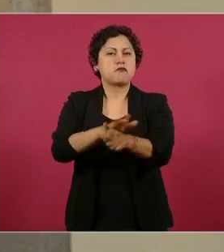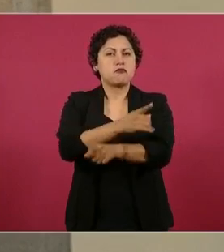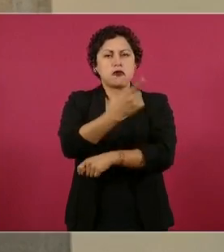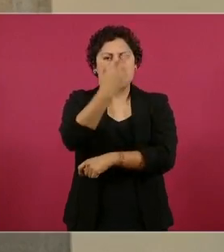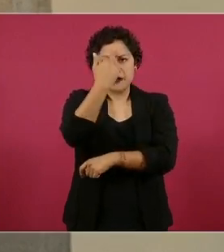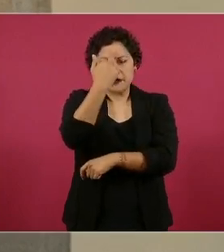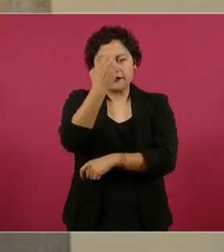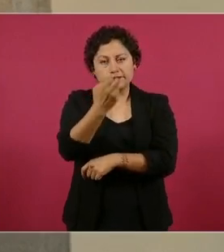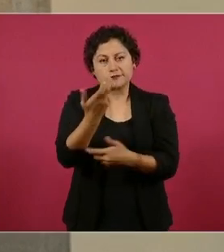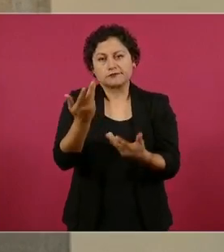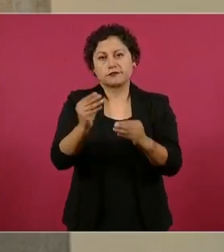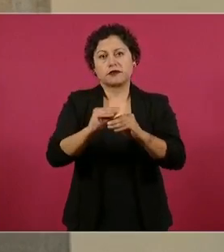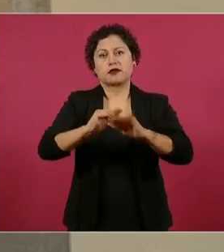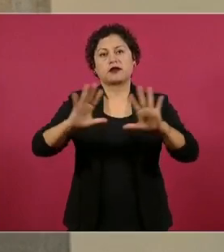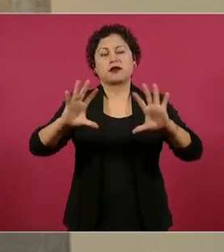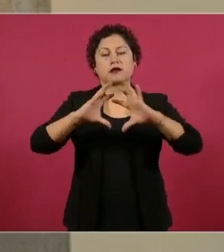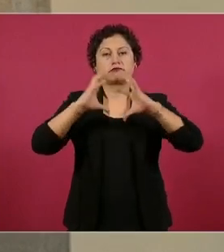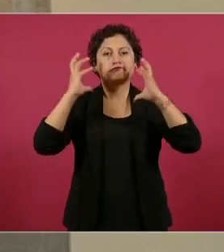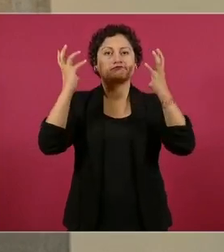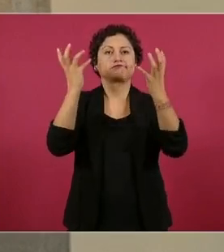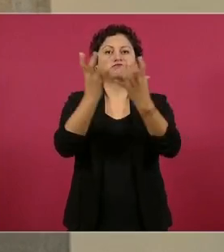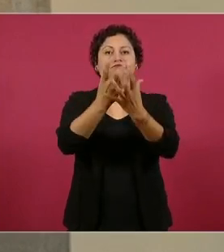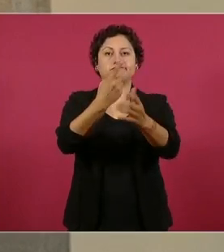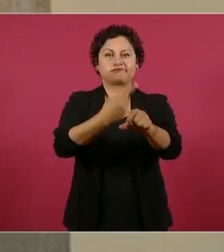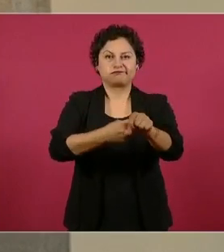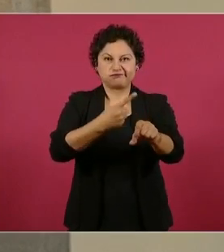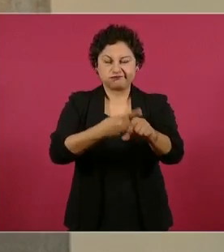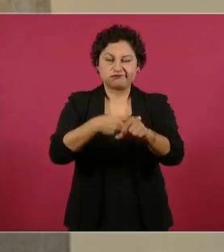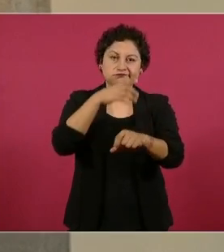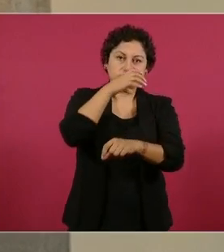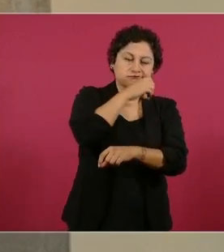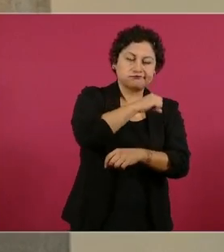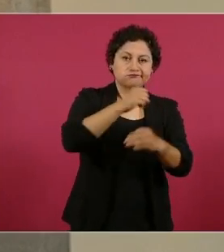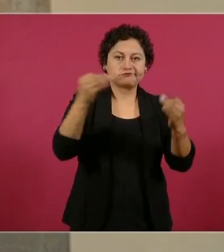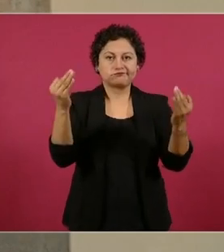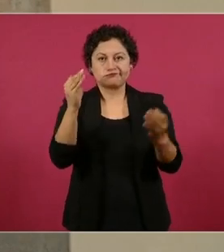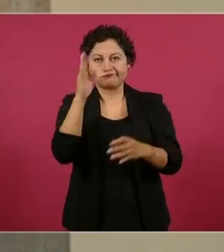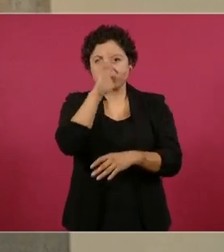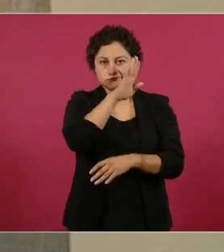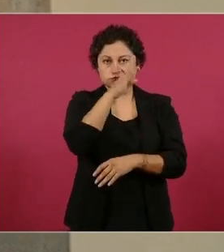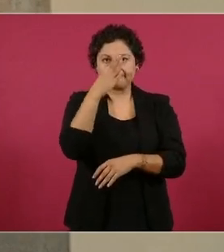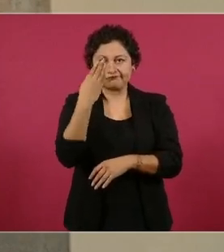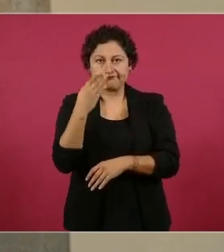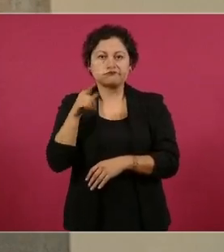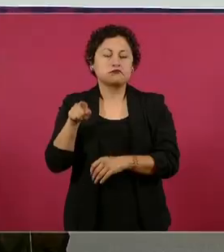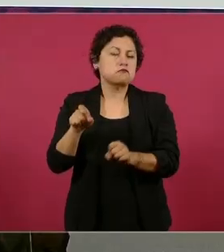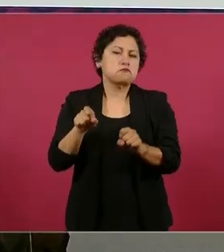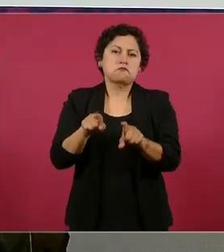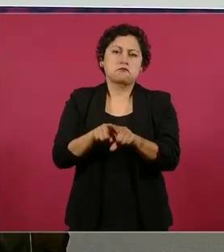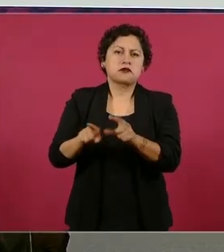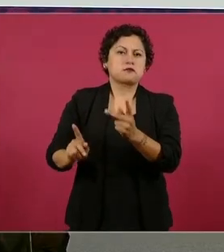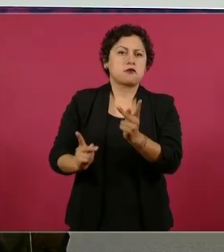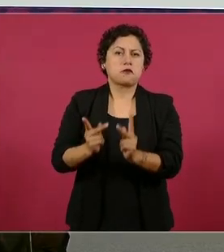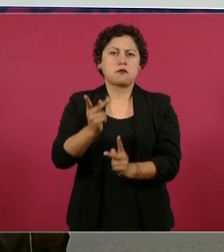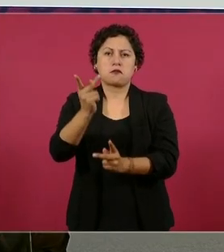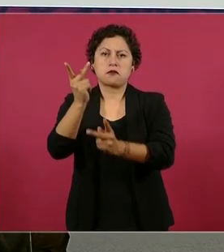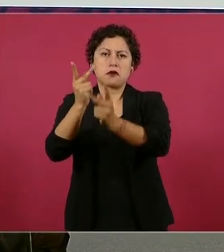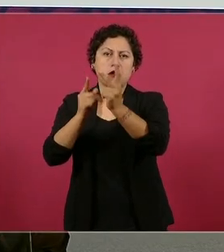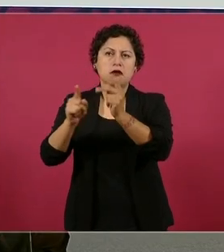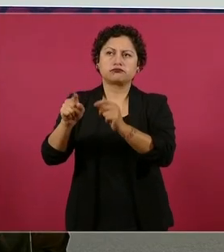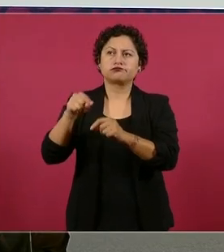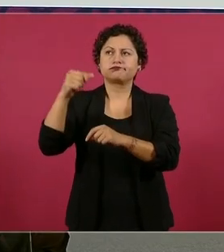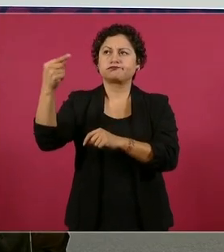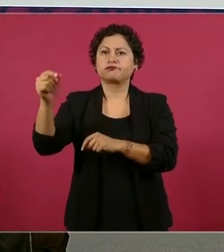pero también al aumento de nutrientes que tiene el sargazo durante su trayecto hacia costas